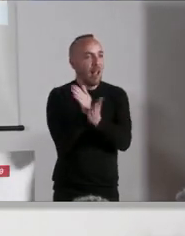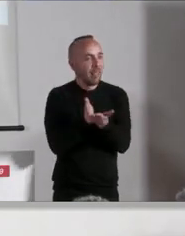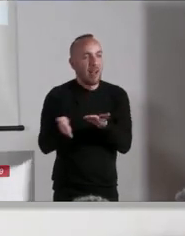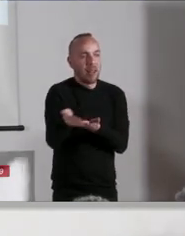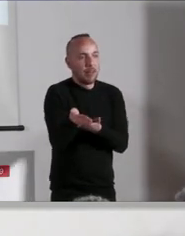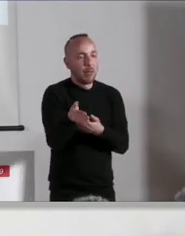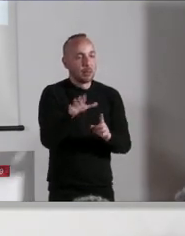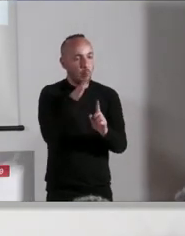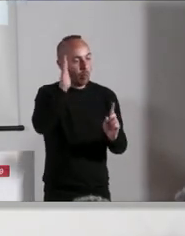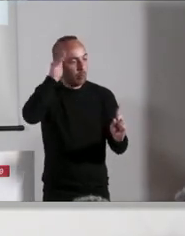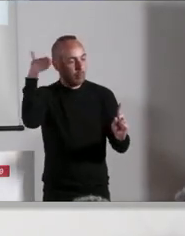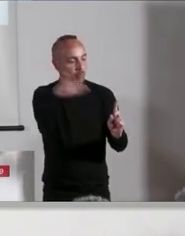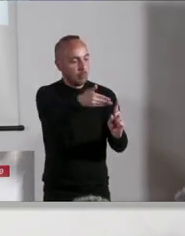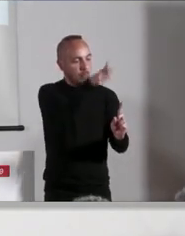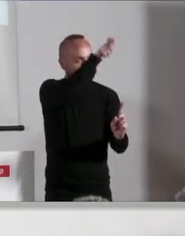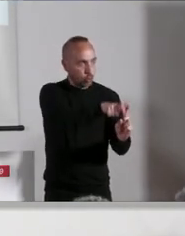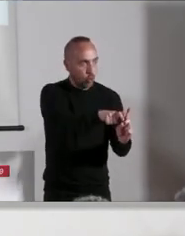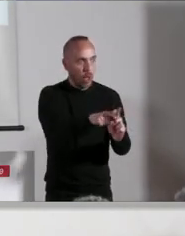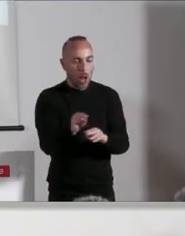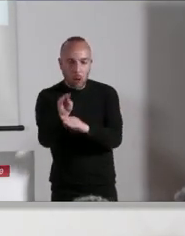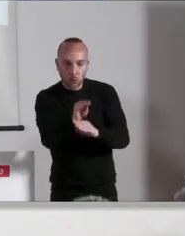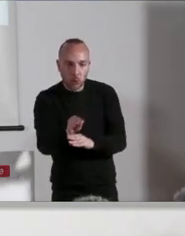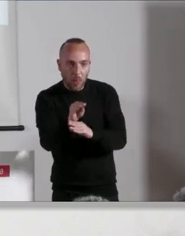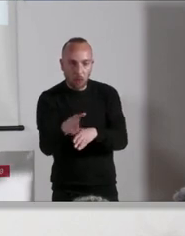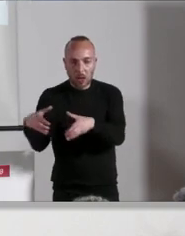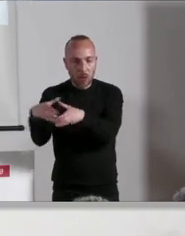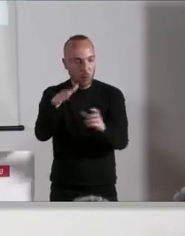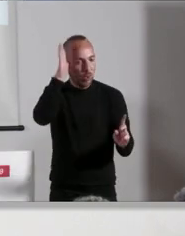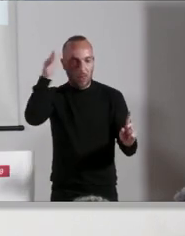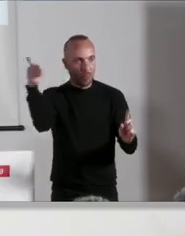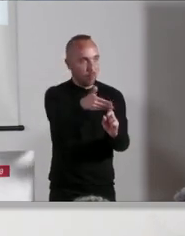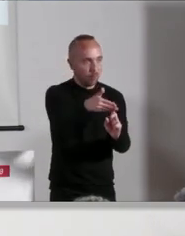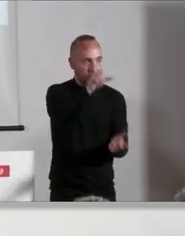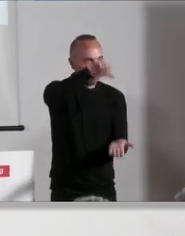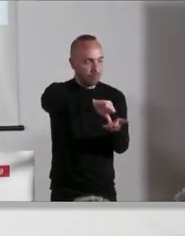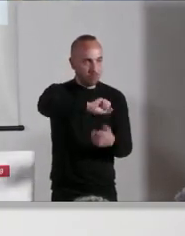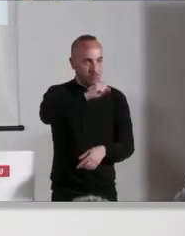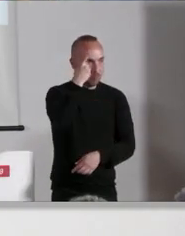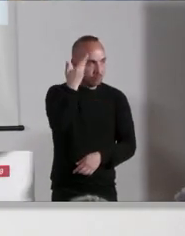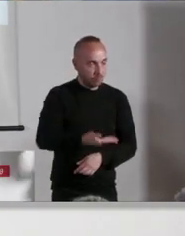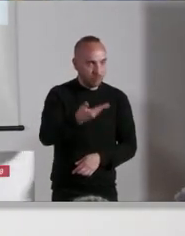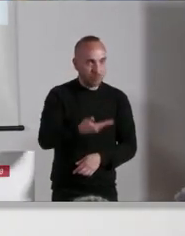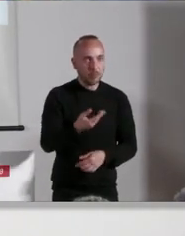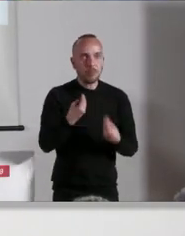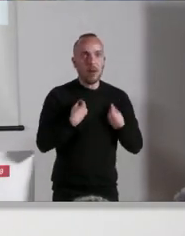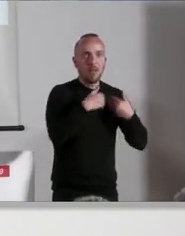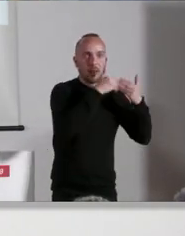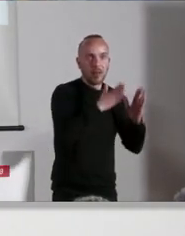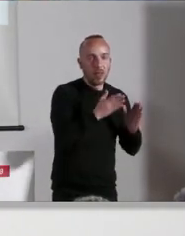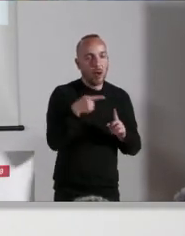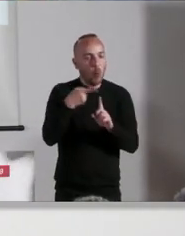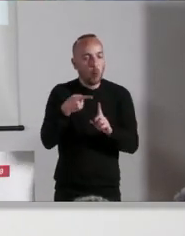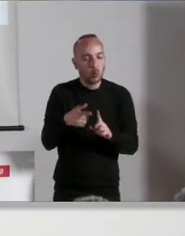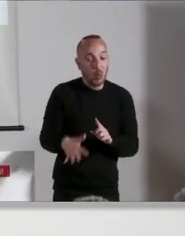a las personas, a los cuidados y a la comunidad en el centro. La vivienda y el diseño y uso de los espacios que habitamos